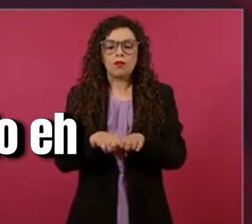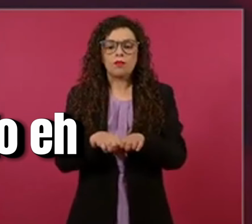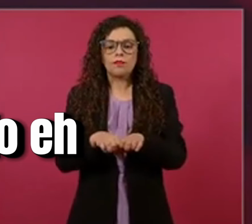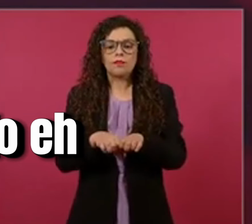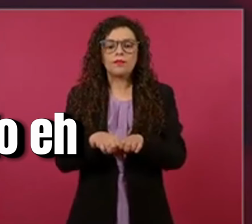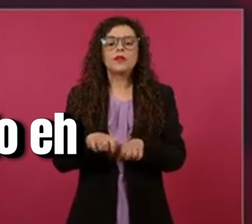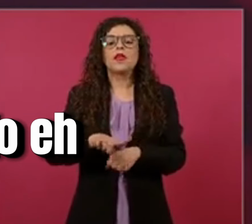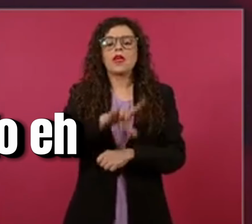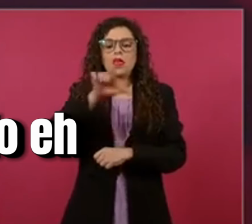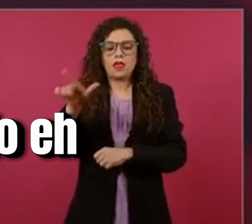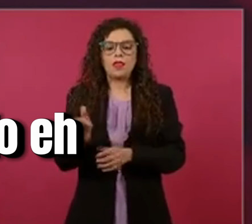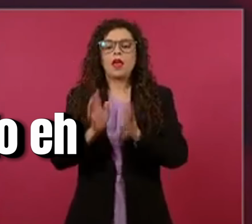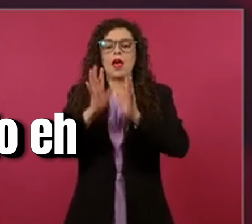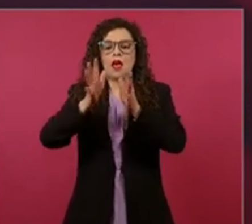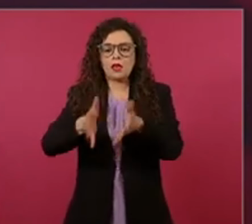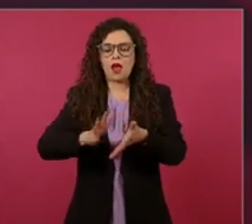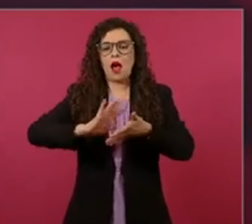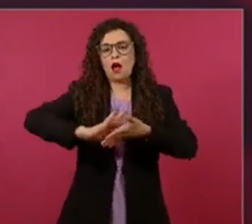de transición y todo lo